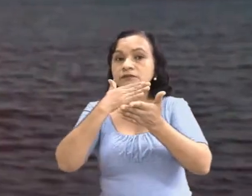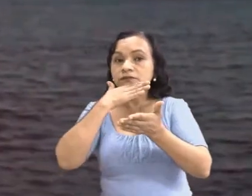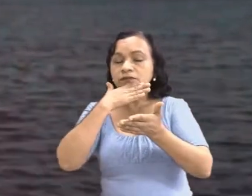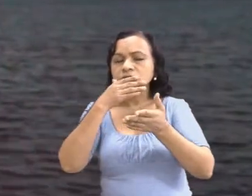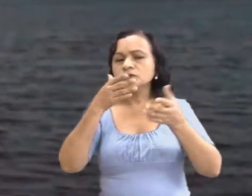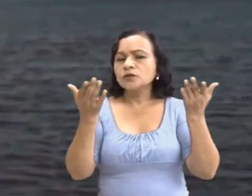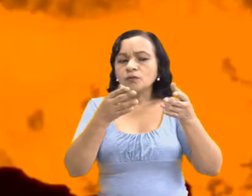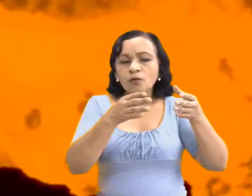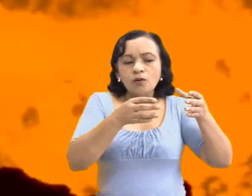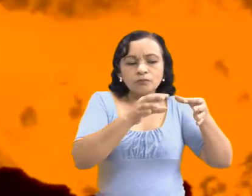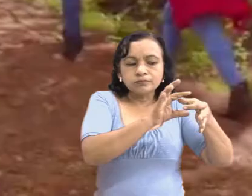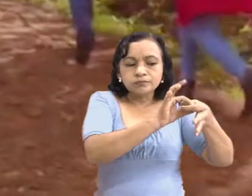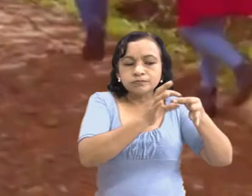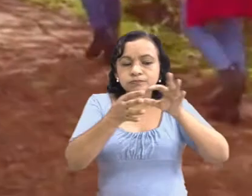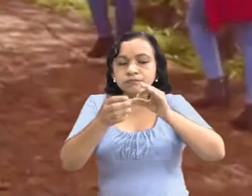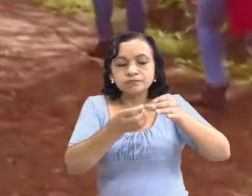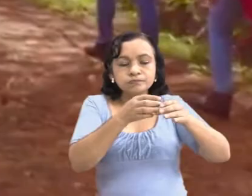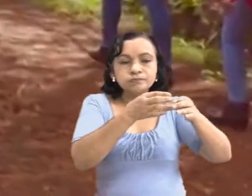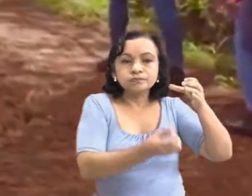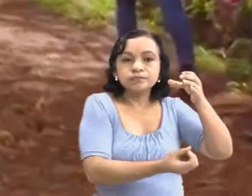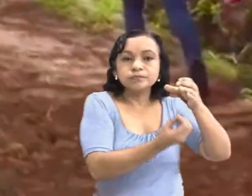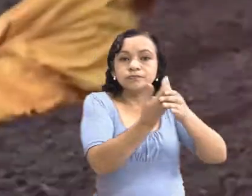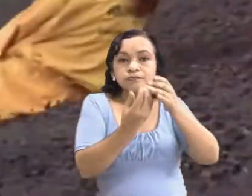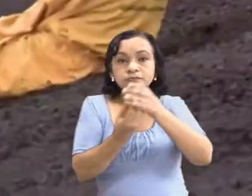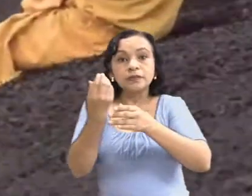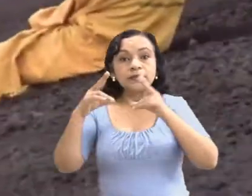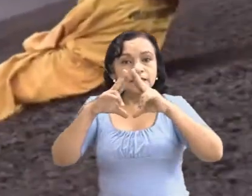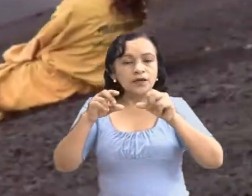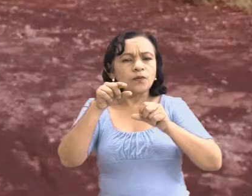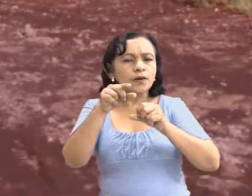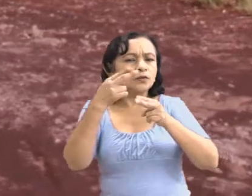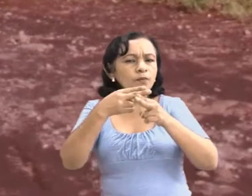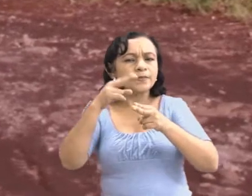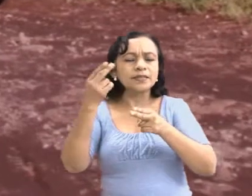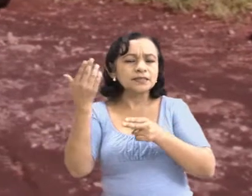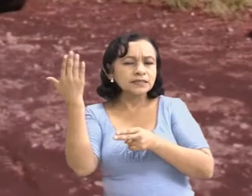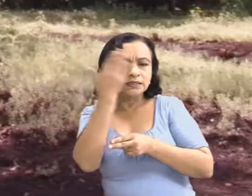como la cadena volcánica activa del país, entre ellos el volcán Cerro Negro.